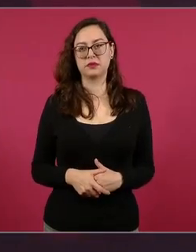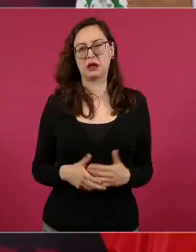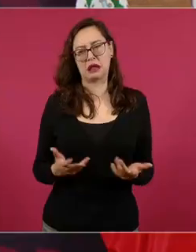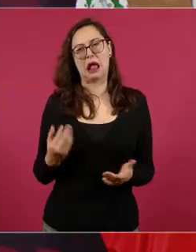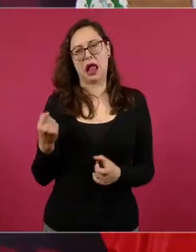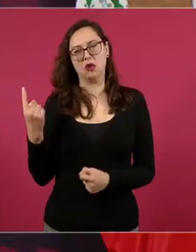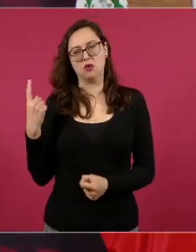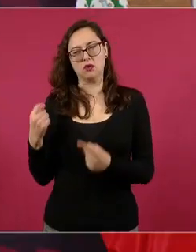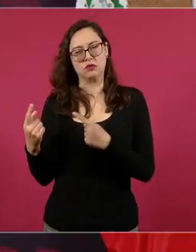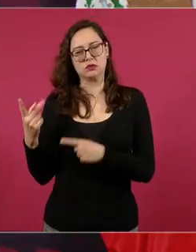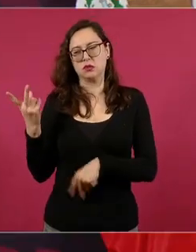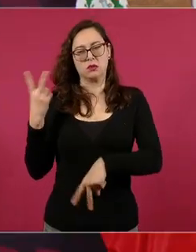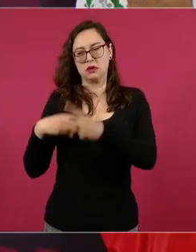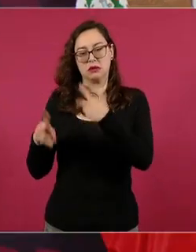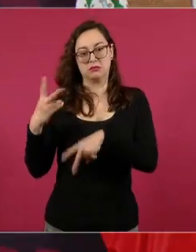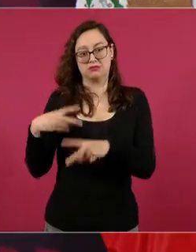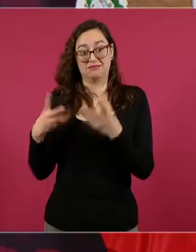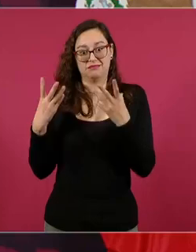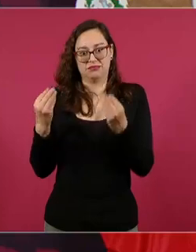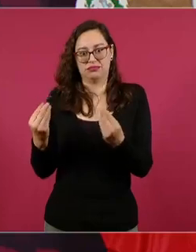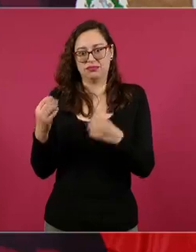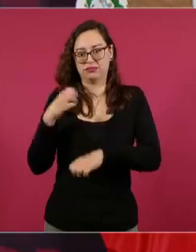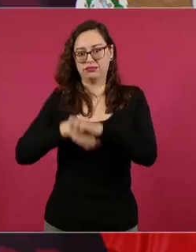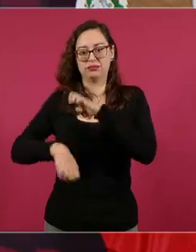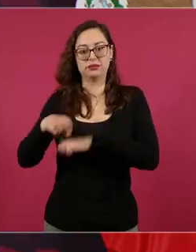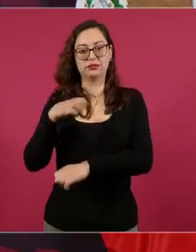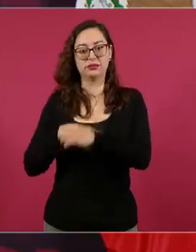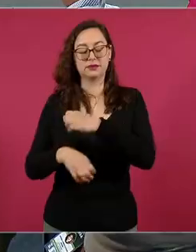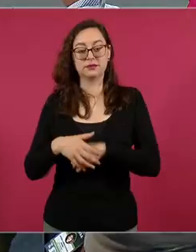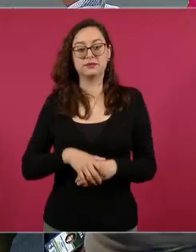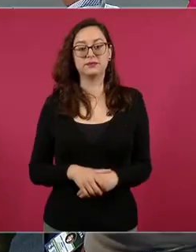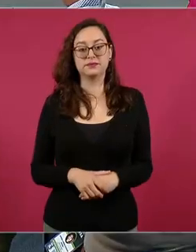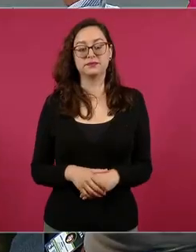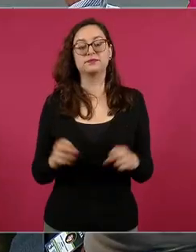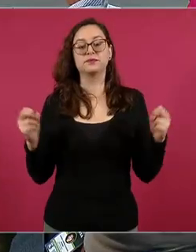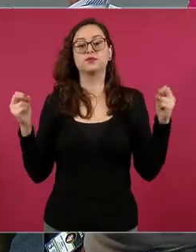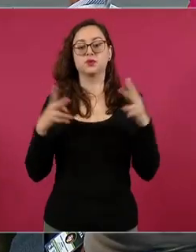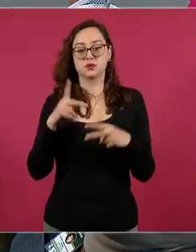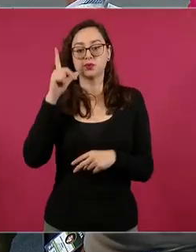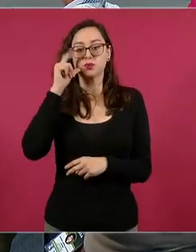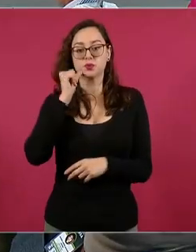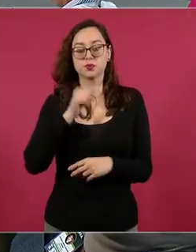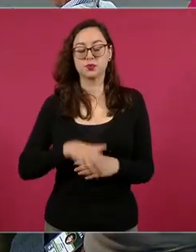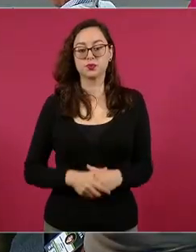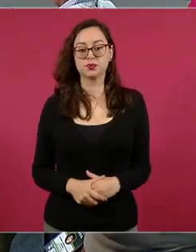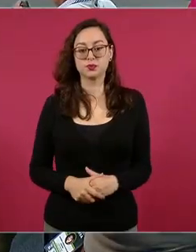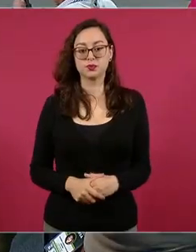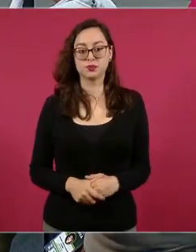Pero ahí está. Bueno, nos vemos entonces mañana.